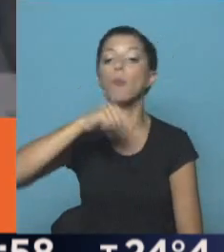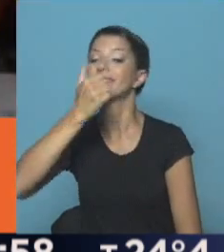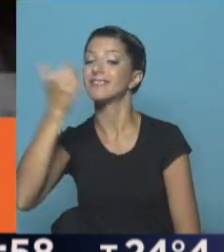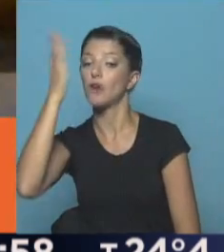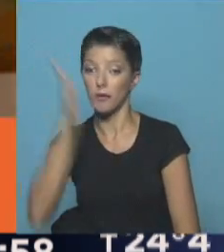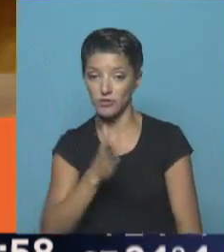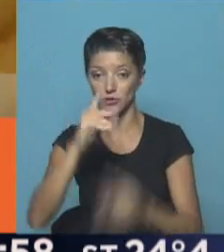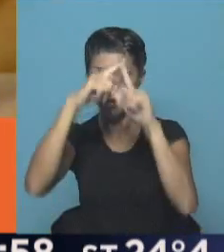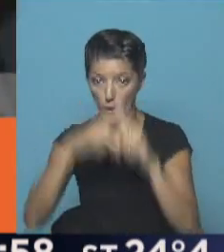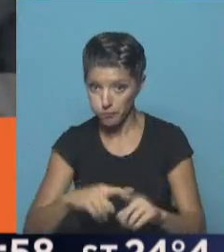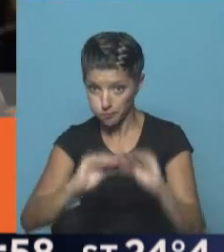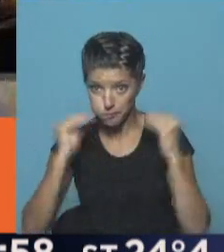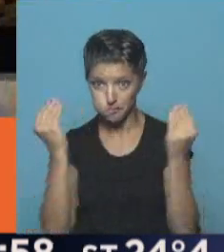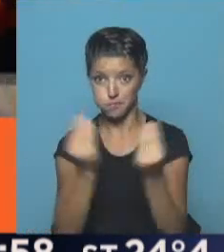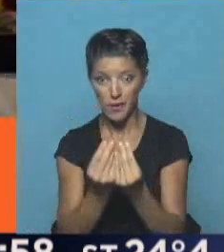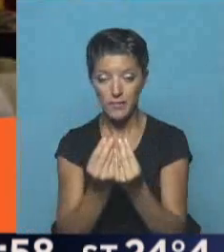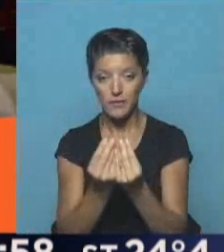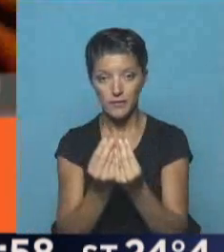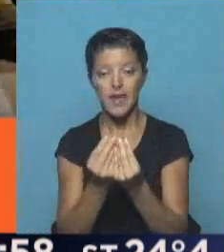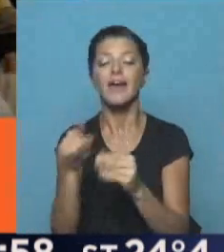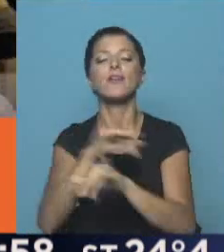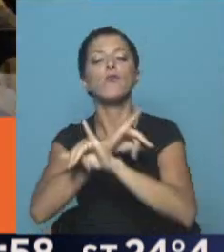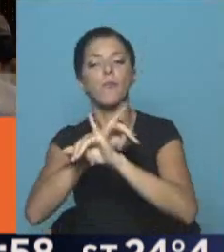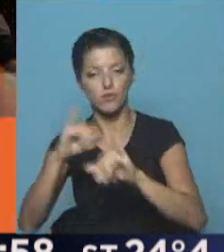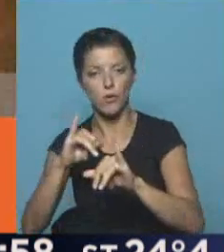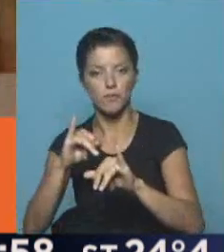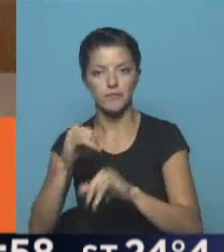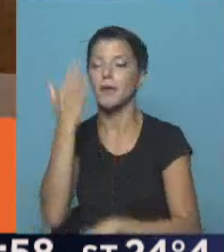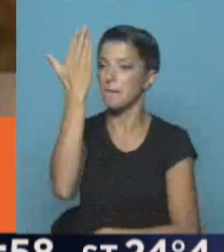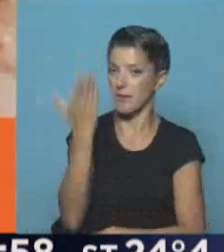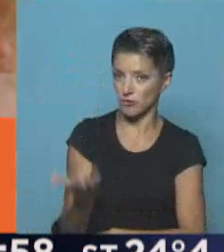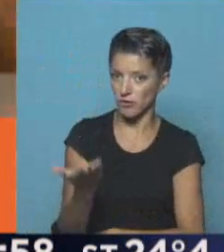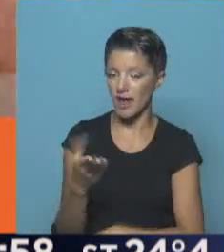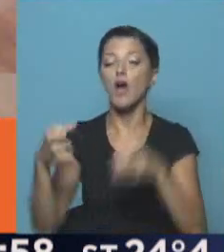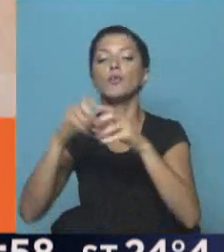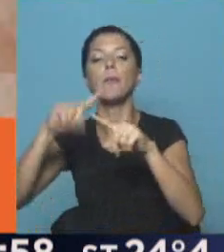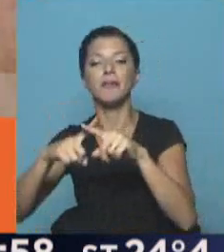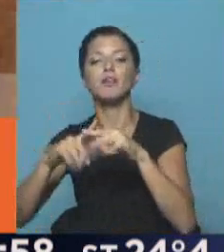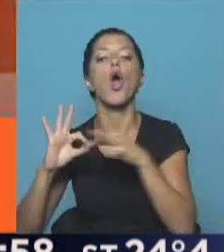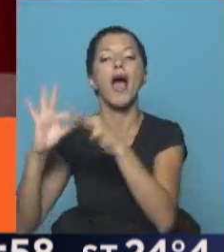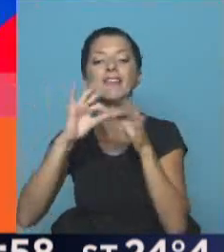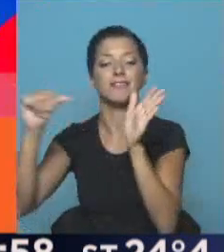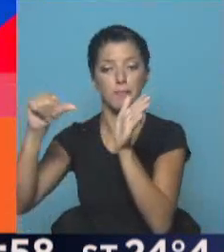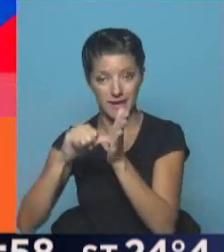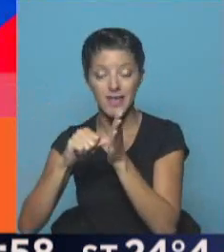99,65% de las actas escrutadas, de acuerdo a estos datos, el postulante de Alianza País se impuso con el